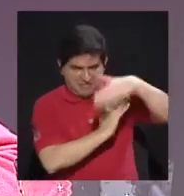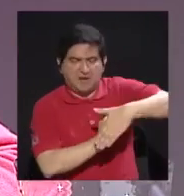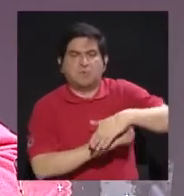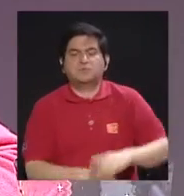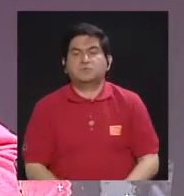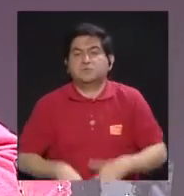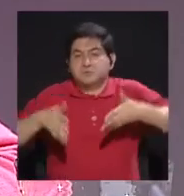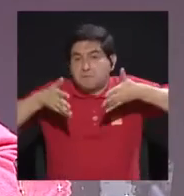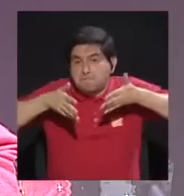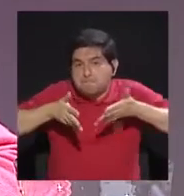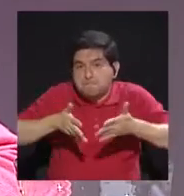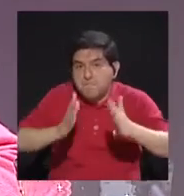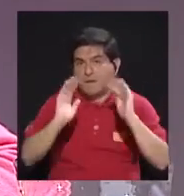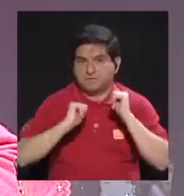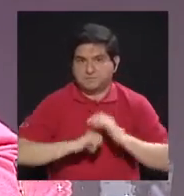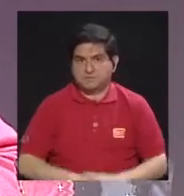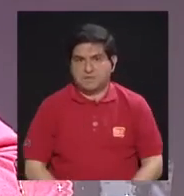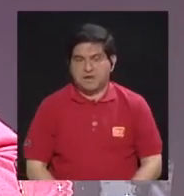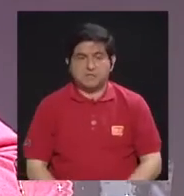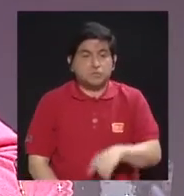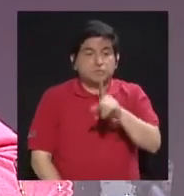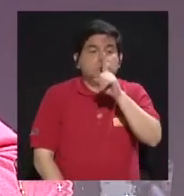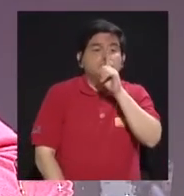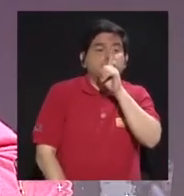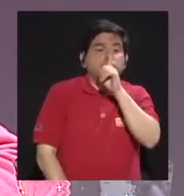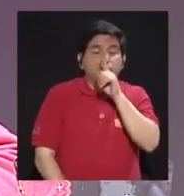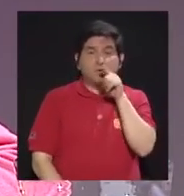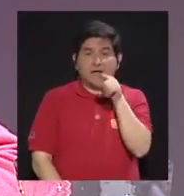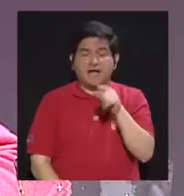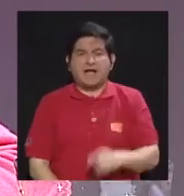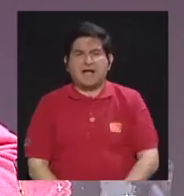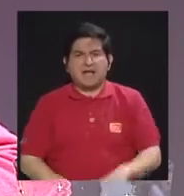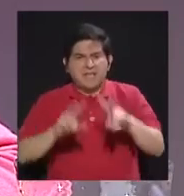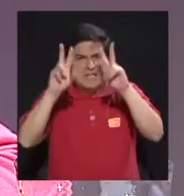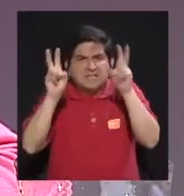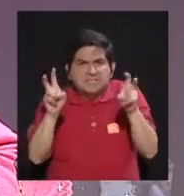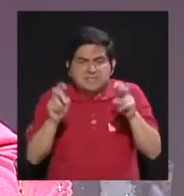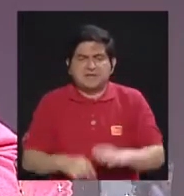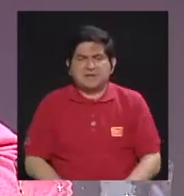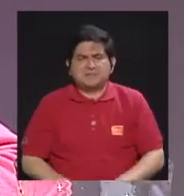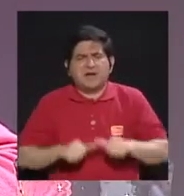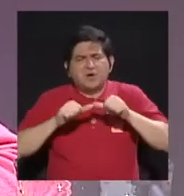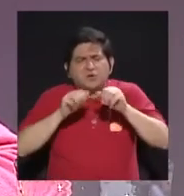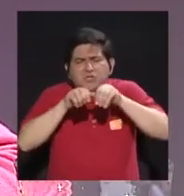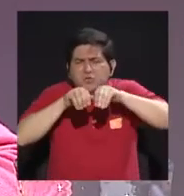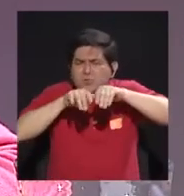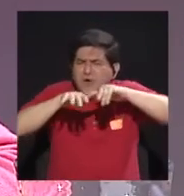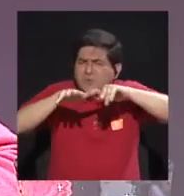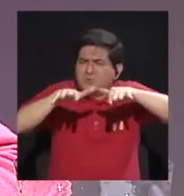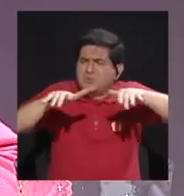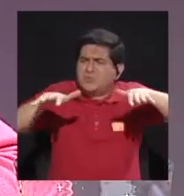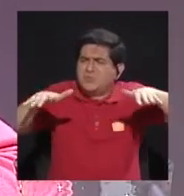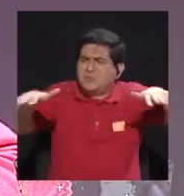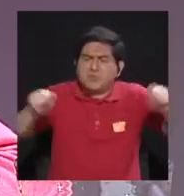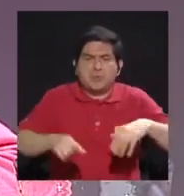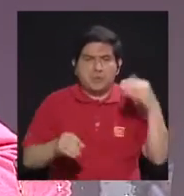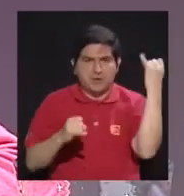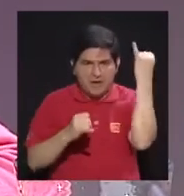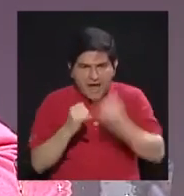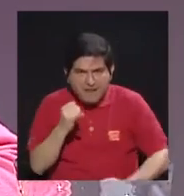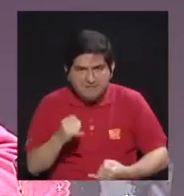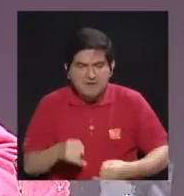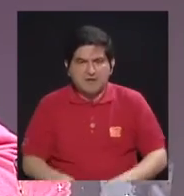Y mientras más silencio tenés sobre ese tema, más se expande. Y más al final